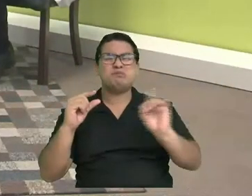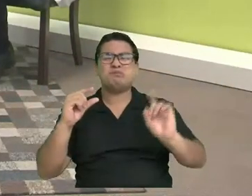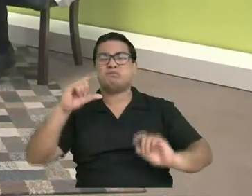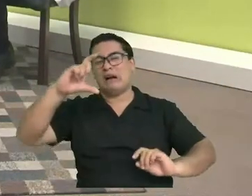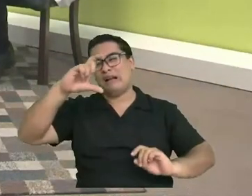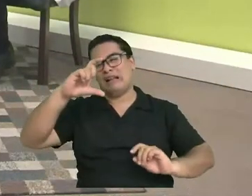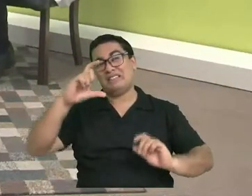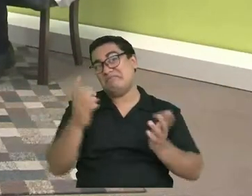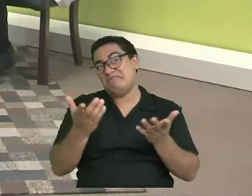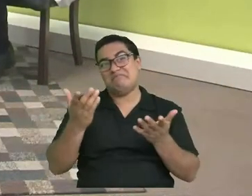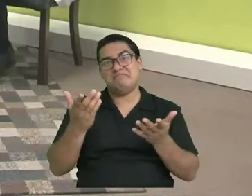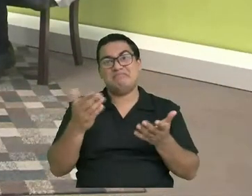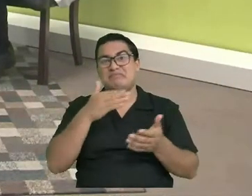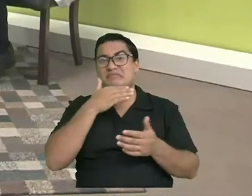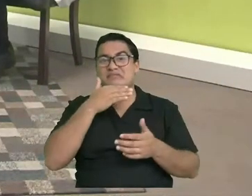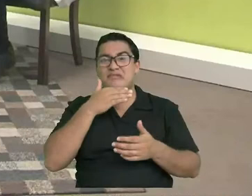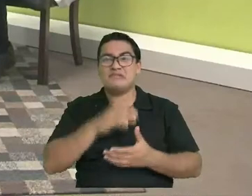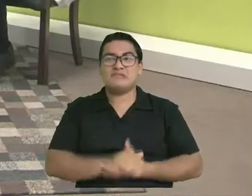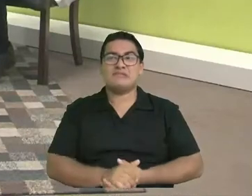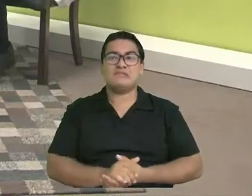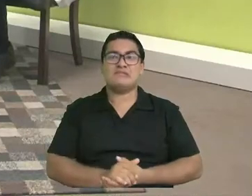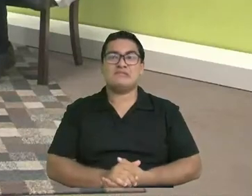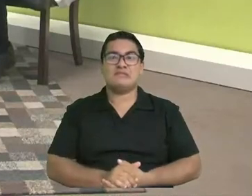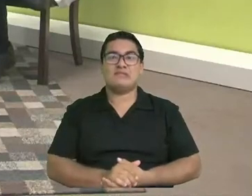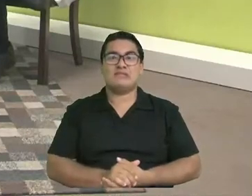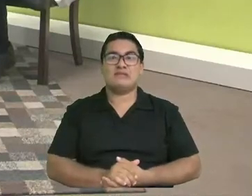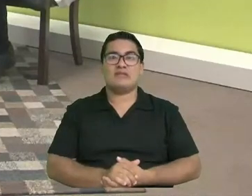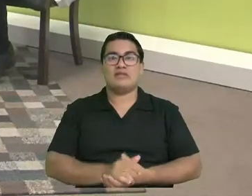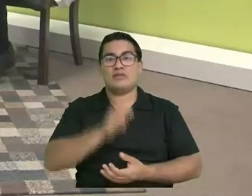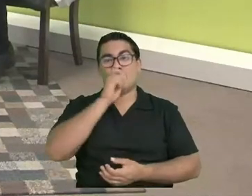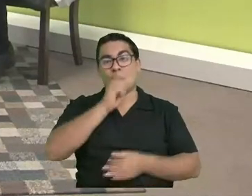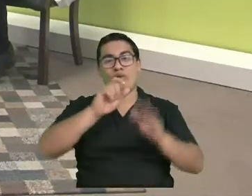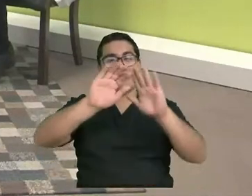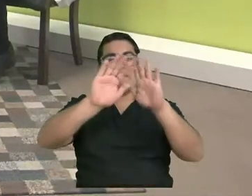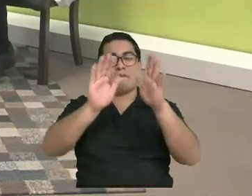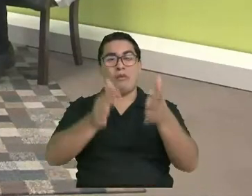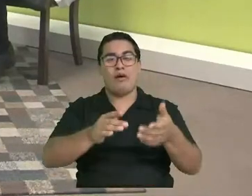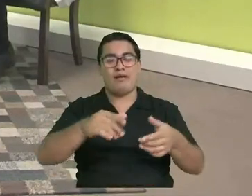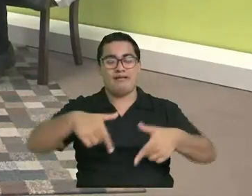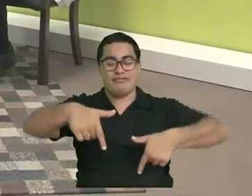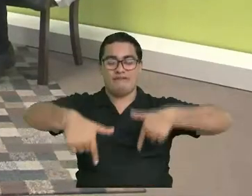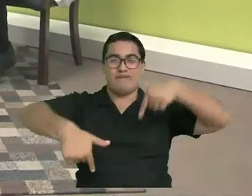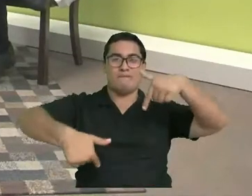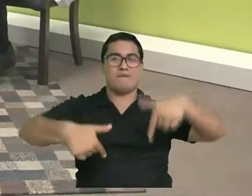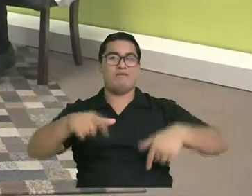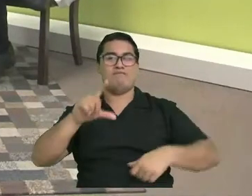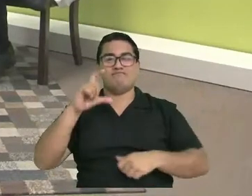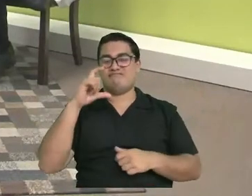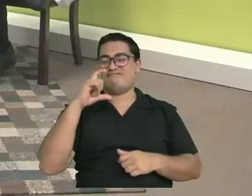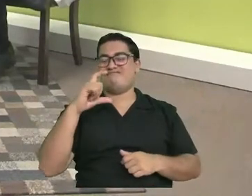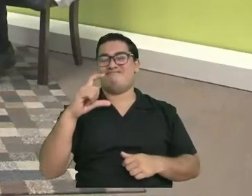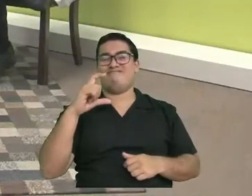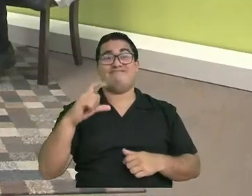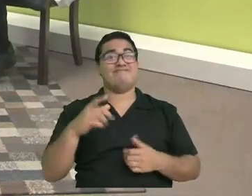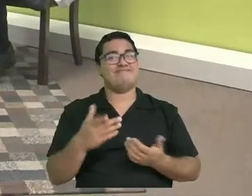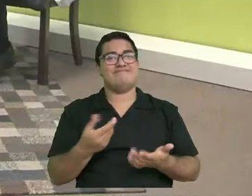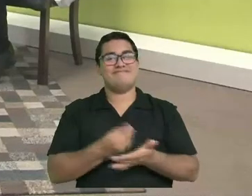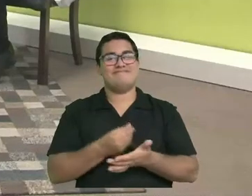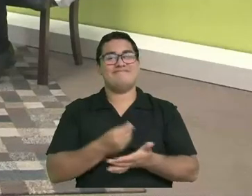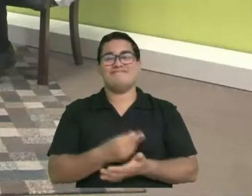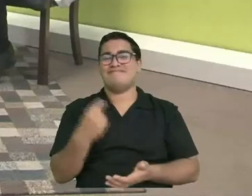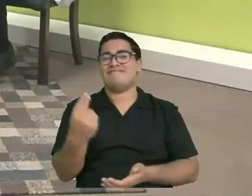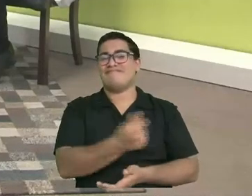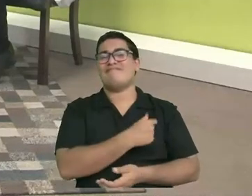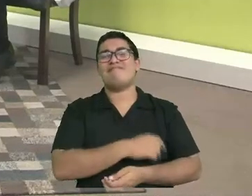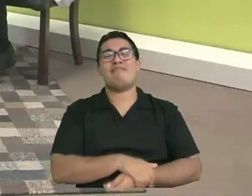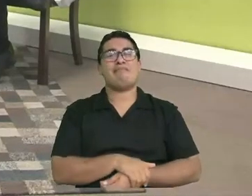o ese tamaño del tacón, doctor. Sí, es difícil. Entre más grande lo prefieren mejor. Si es más grande el tacón. Sí, por lo que compran más rápido. Por lo que te